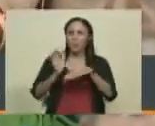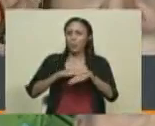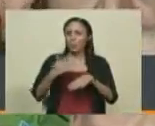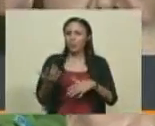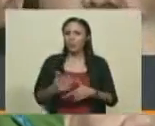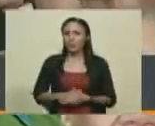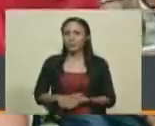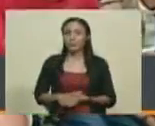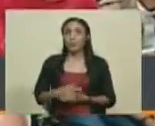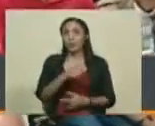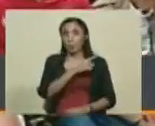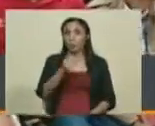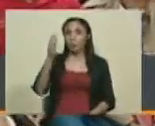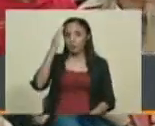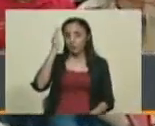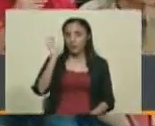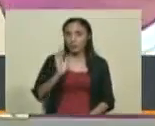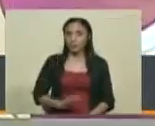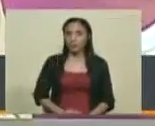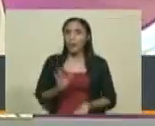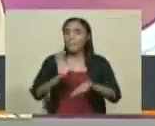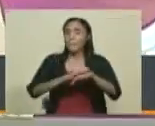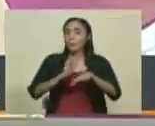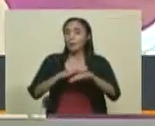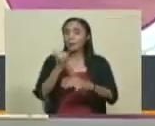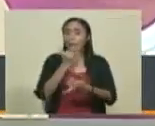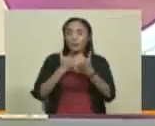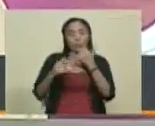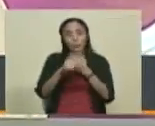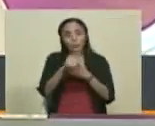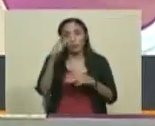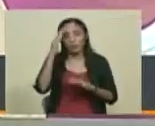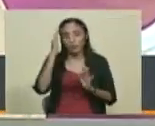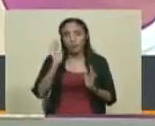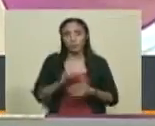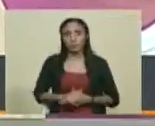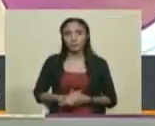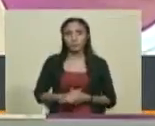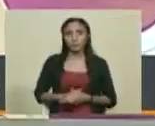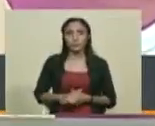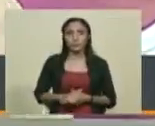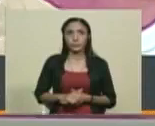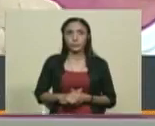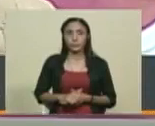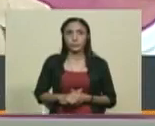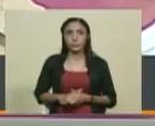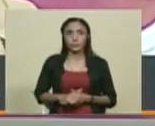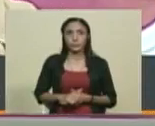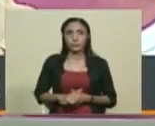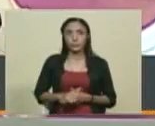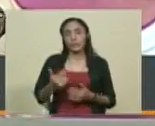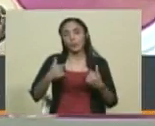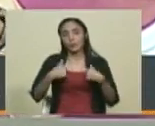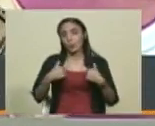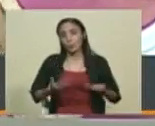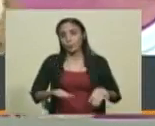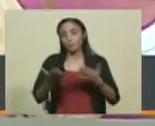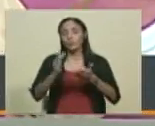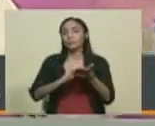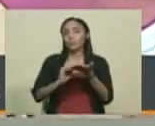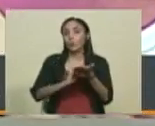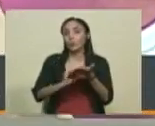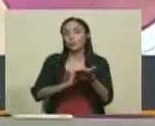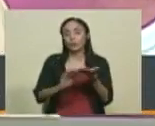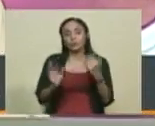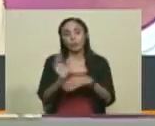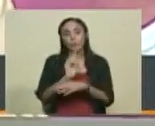Ya les toca a ustedes establecer el por qué. A mí lo que me toca establecer, además del por qué, es la solución. Y que